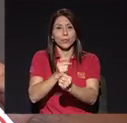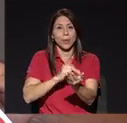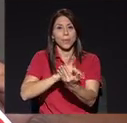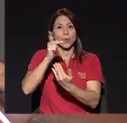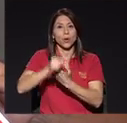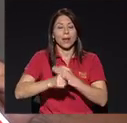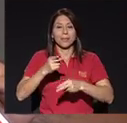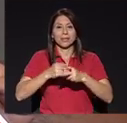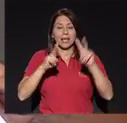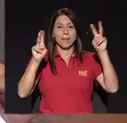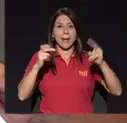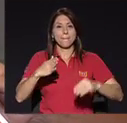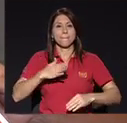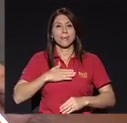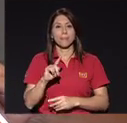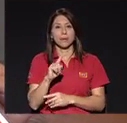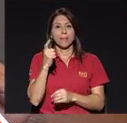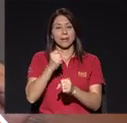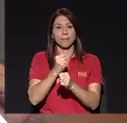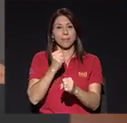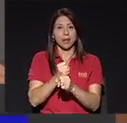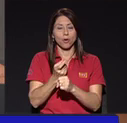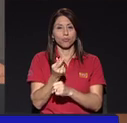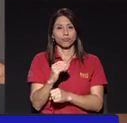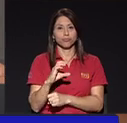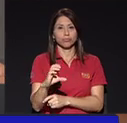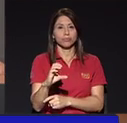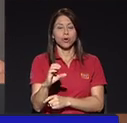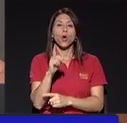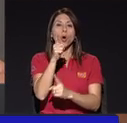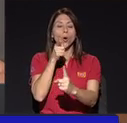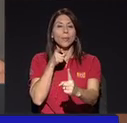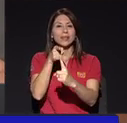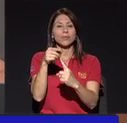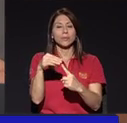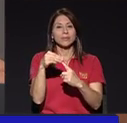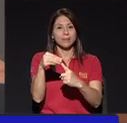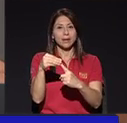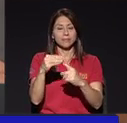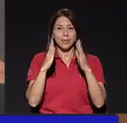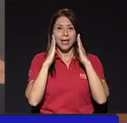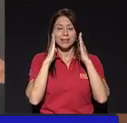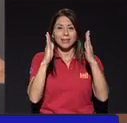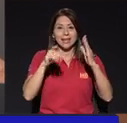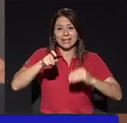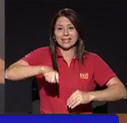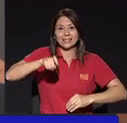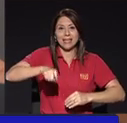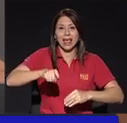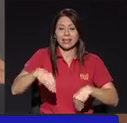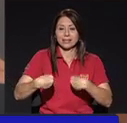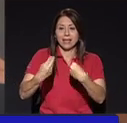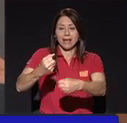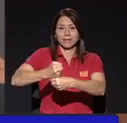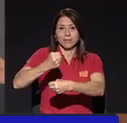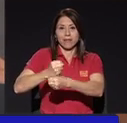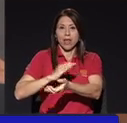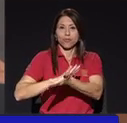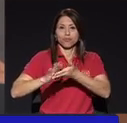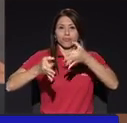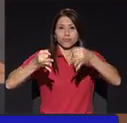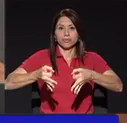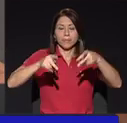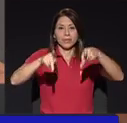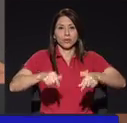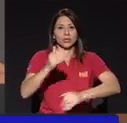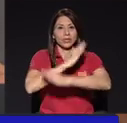programa Mi Primer Empleo tiene como uno de sus objetivos principales atender las necesidades de empleabilidad decente de las